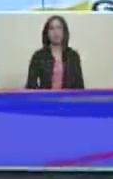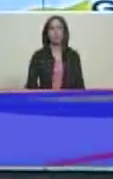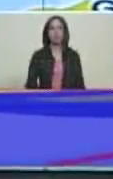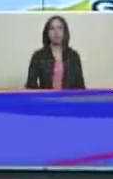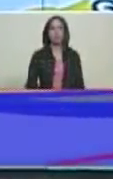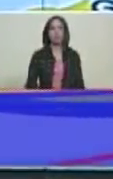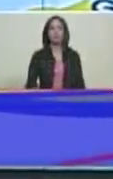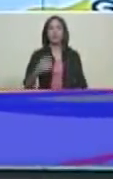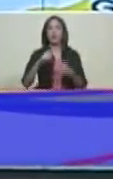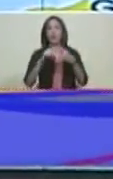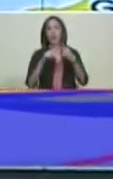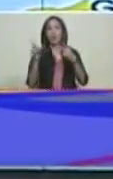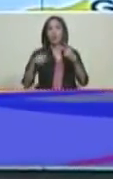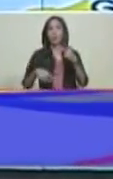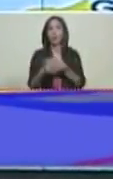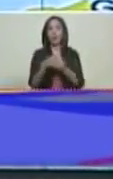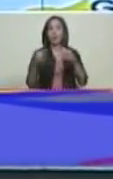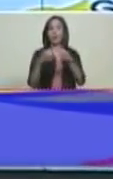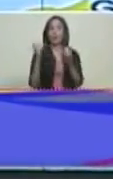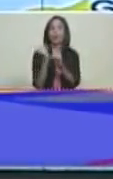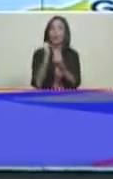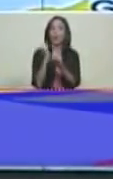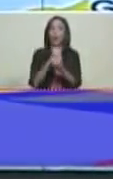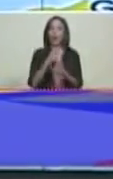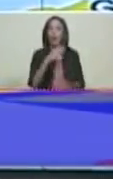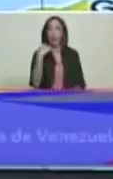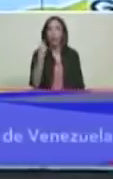A la gran misión Chamba Juvenil.